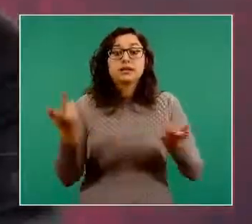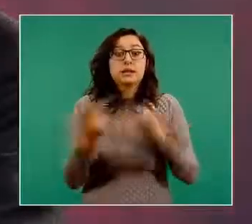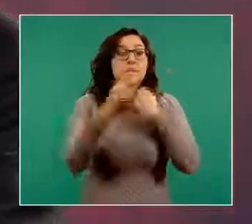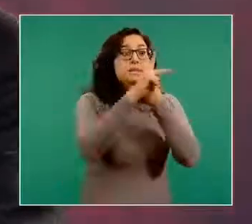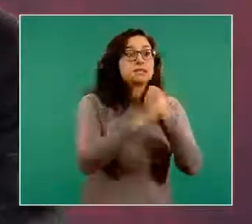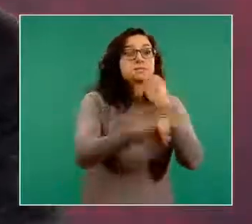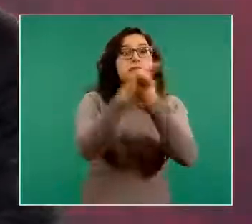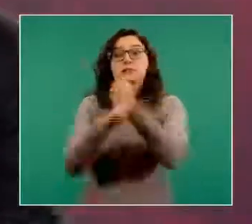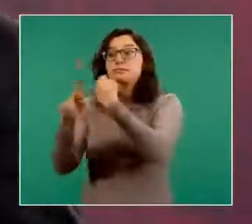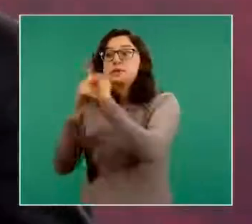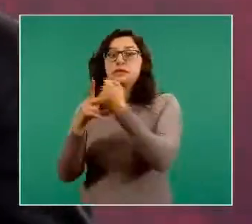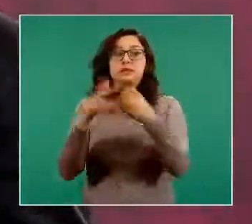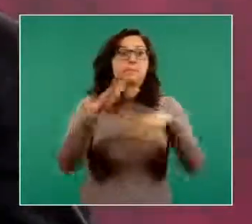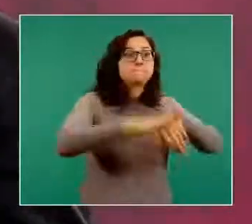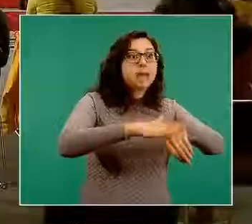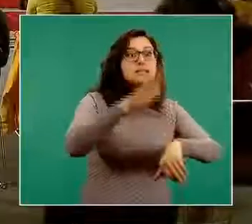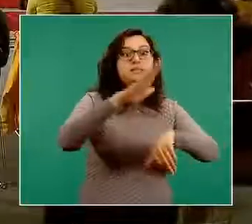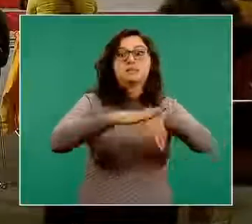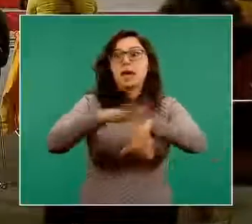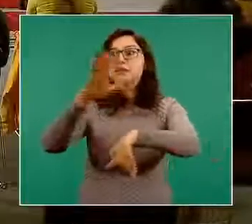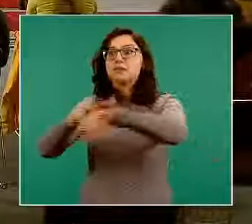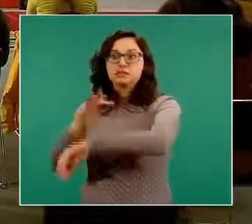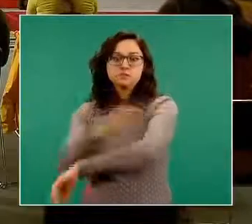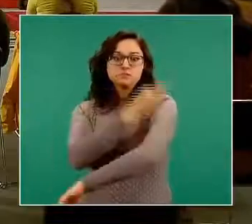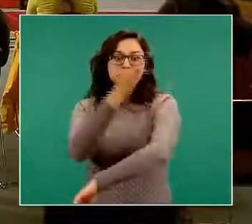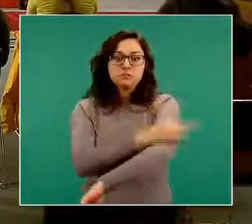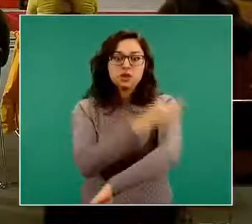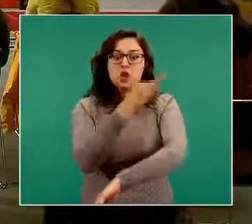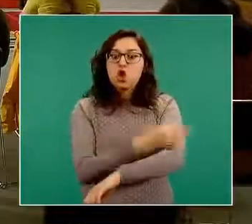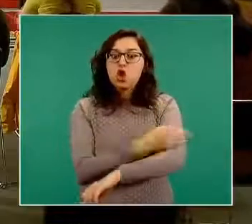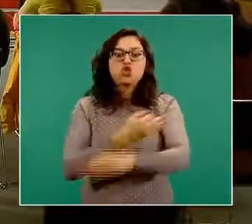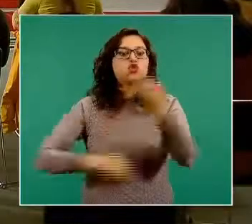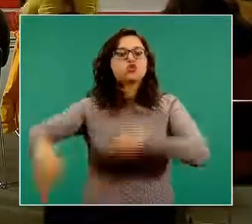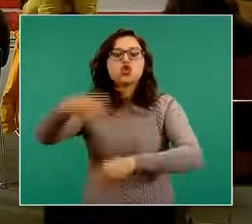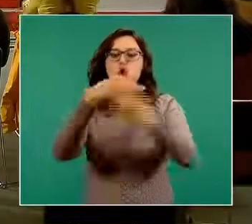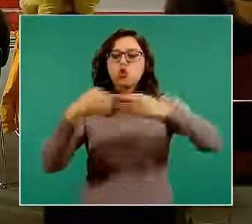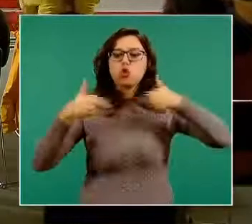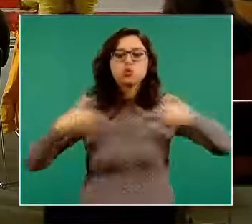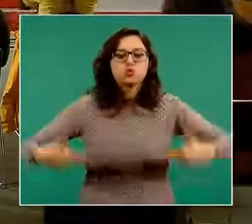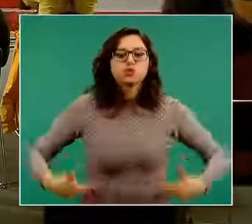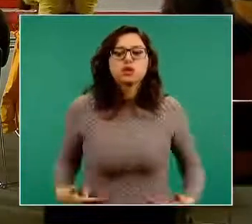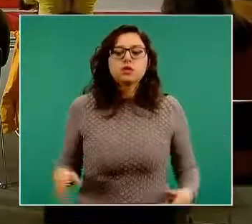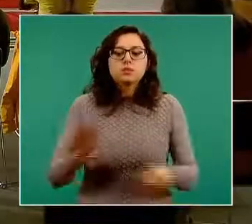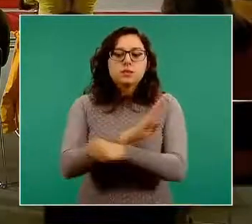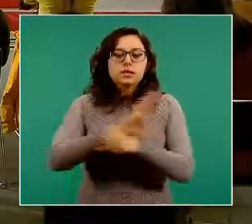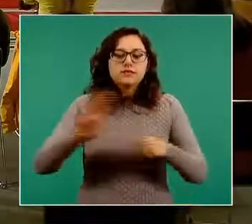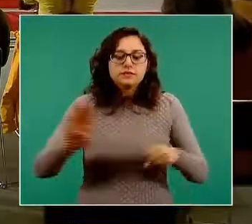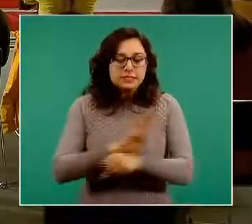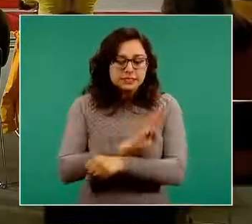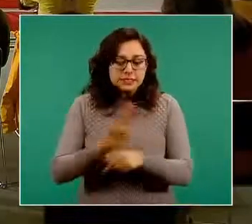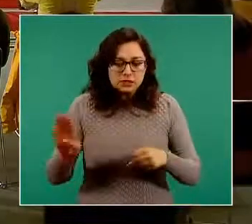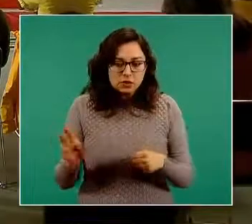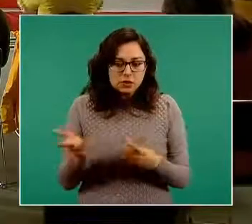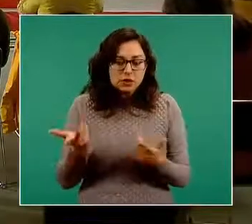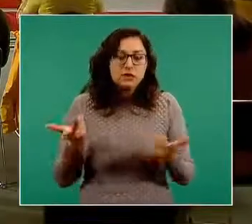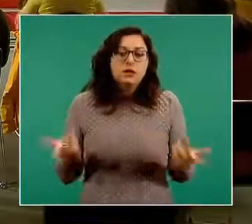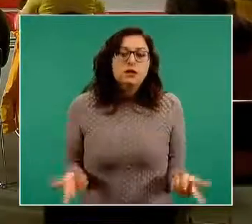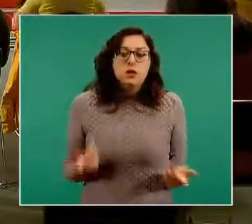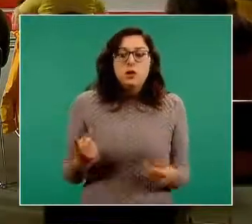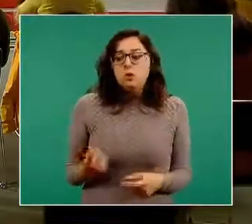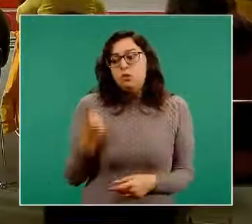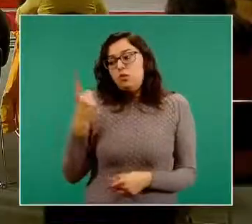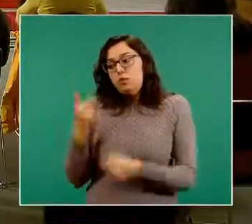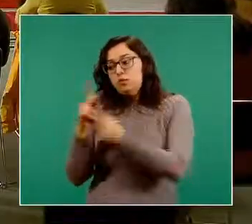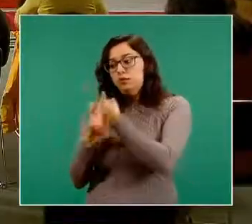vacuna, eso nos beneficia absolutamente a todas y todos. Sirve, desde luego, que un país o